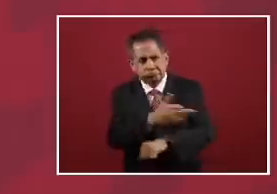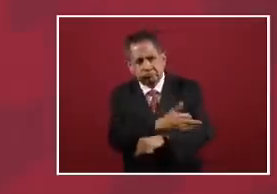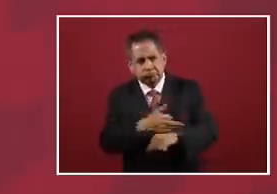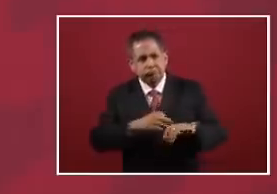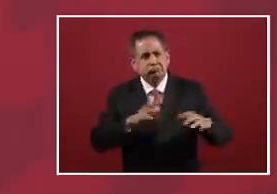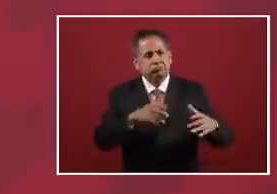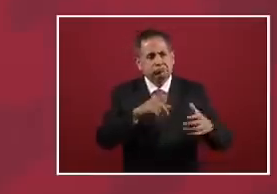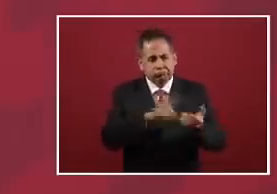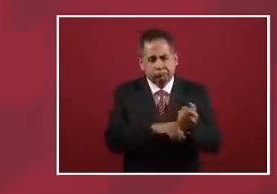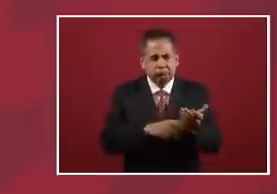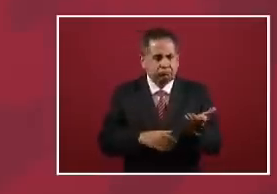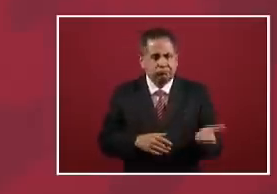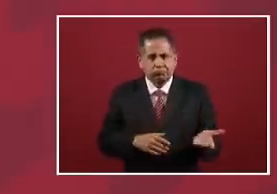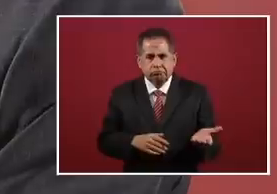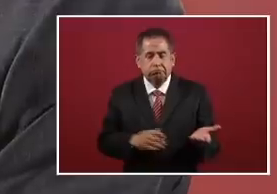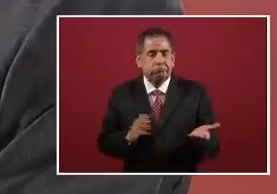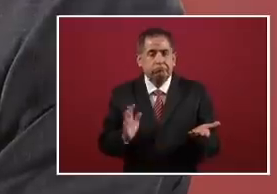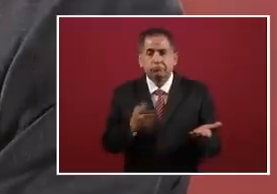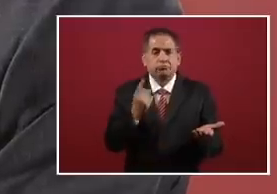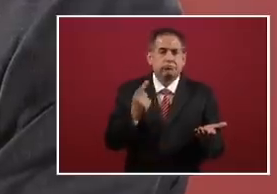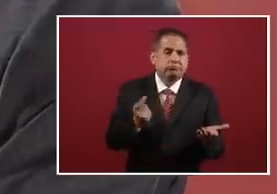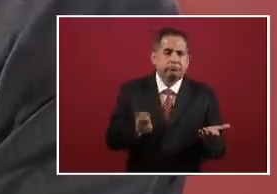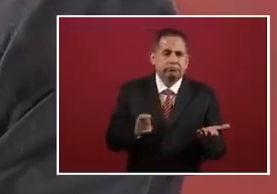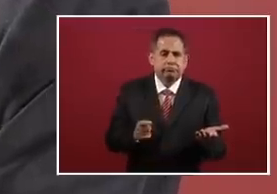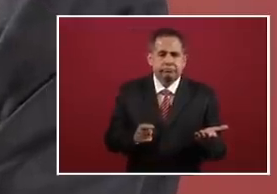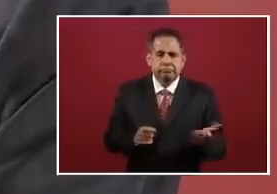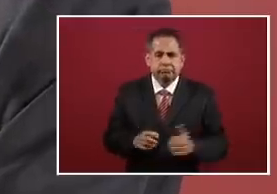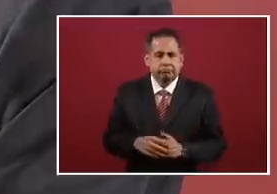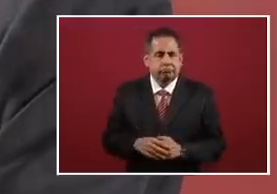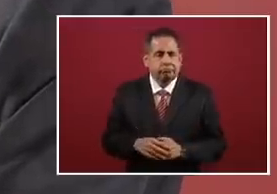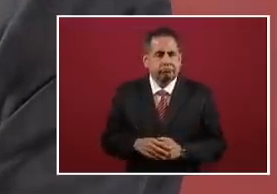familiares, porque el